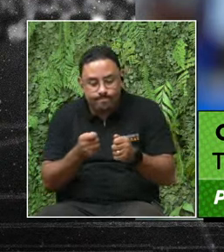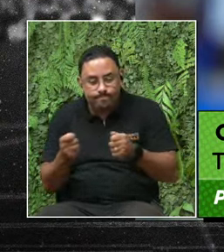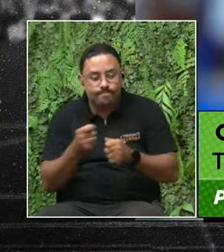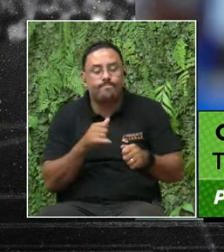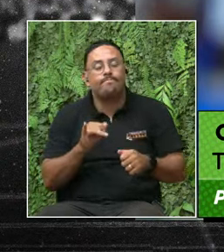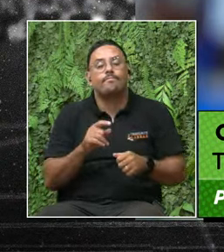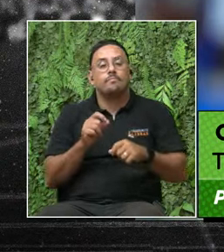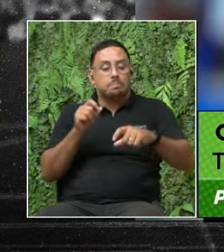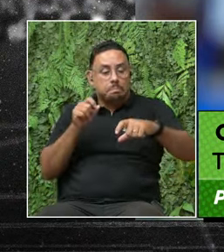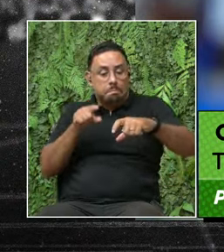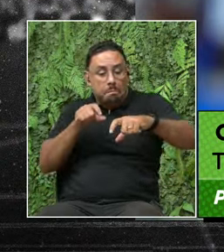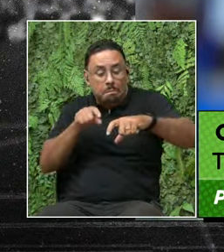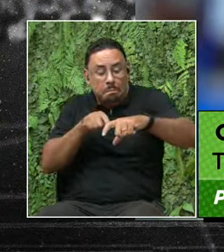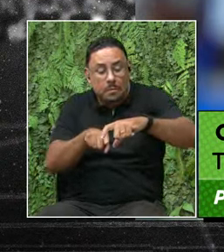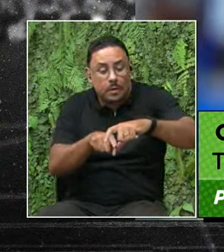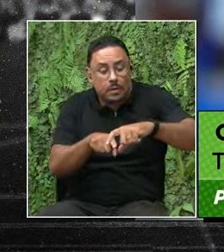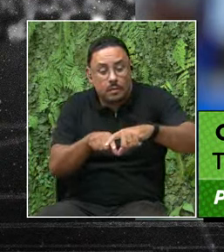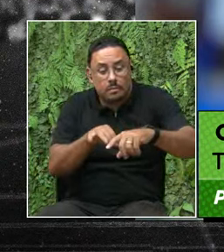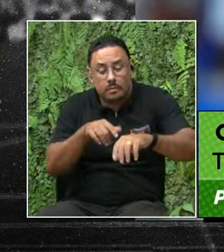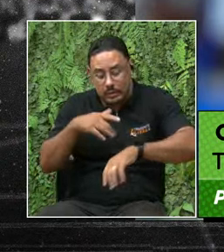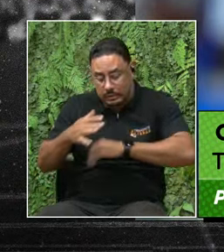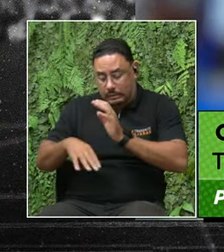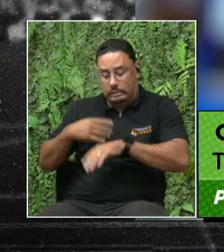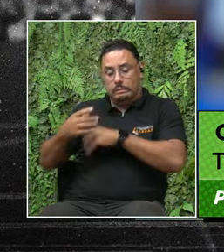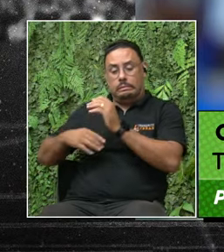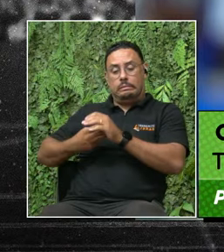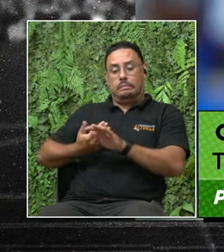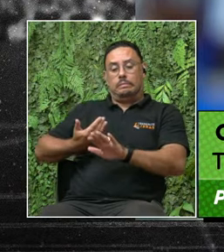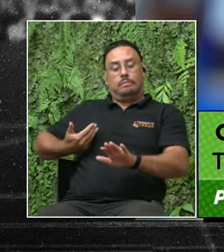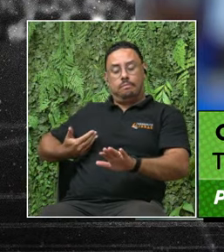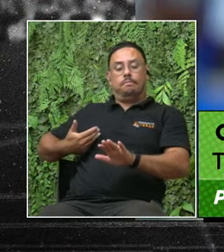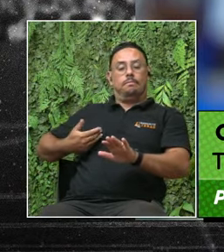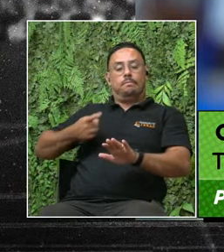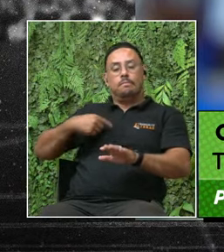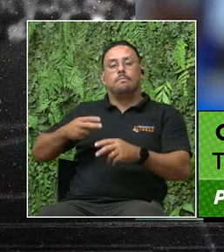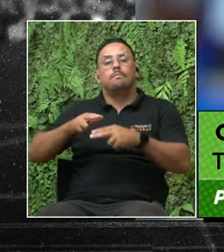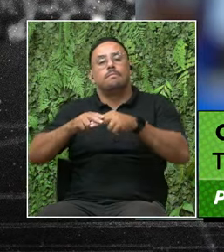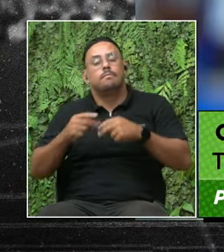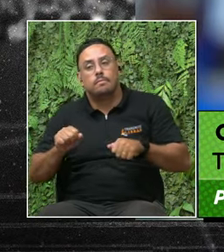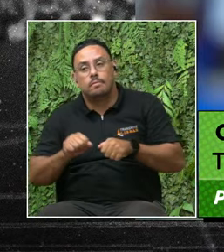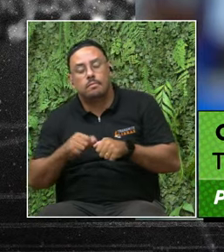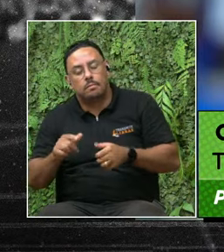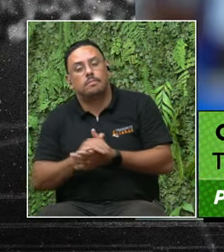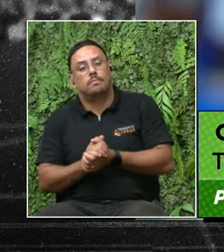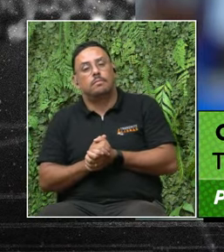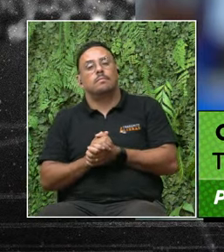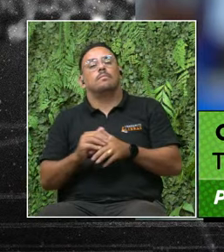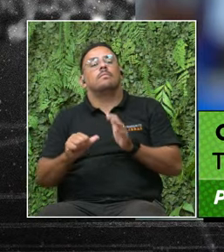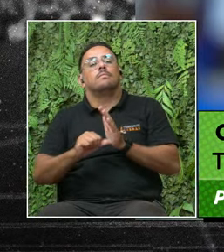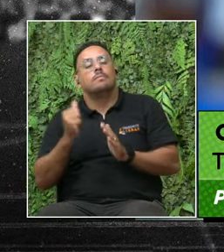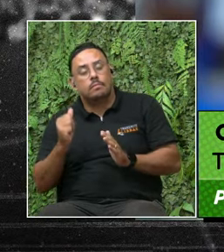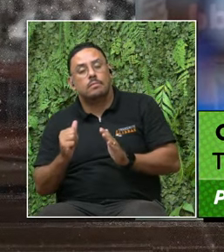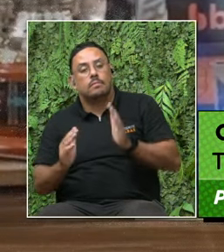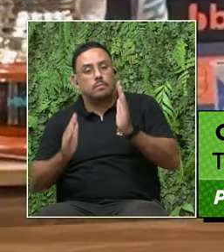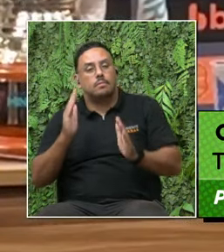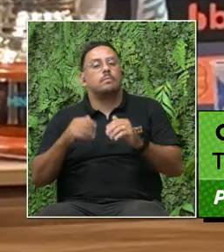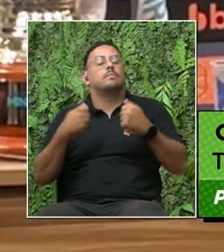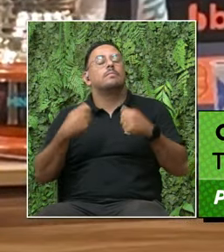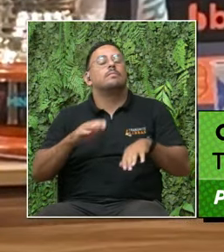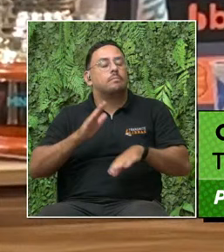si per organiz defensivamente enc primera